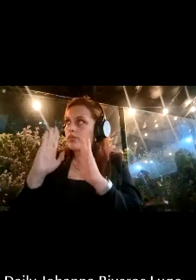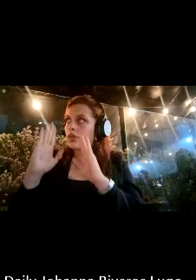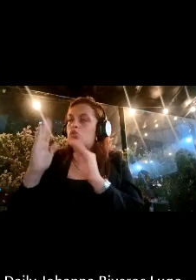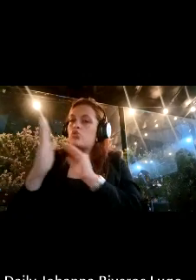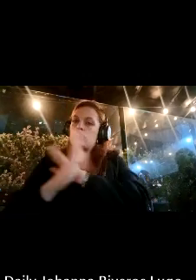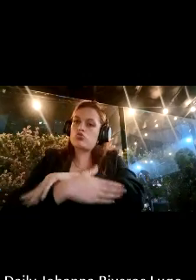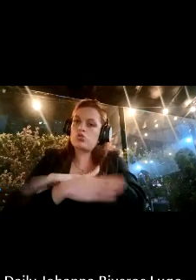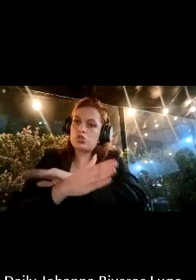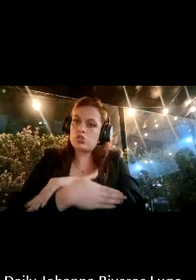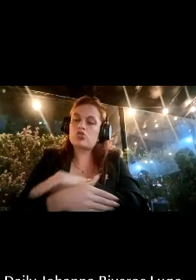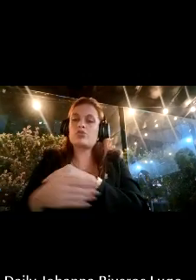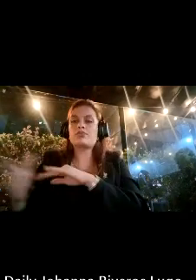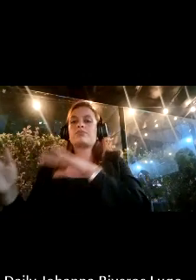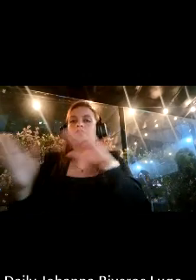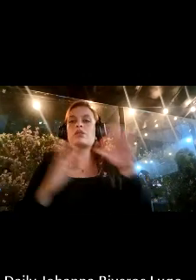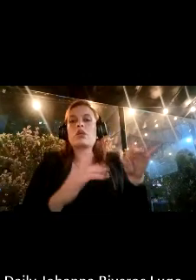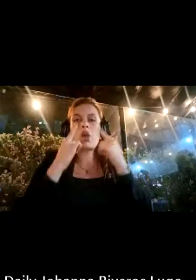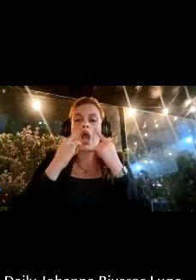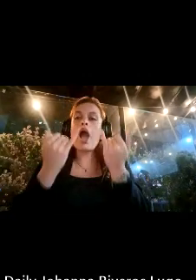La termodinámica.